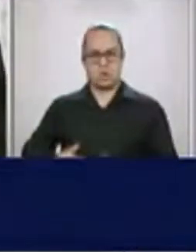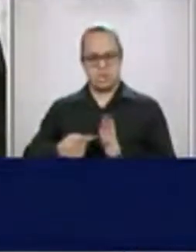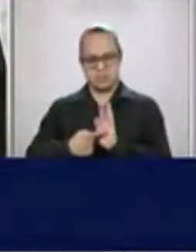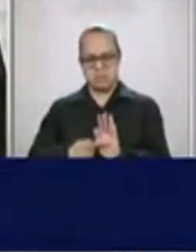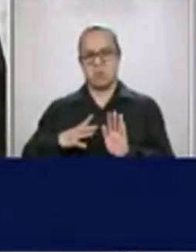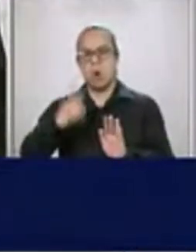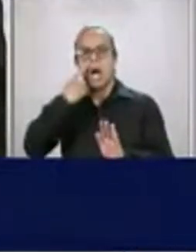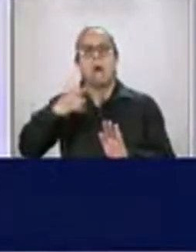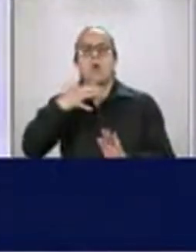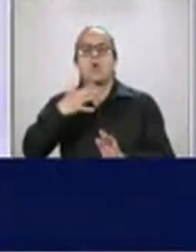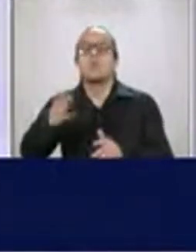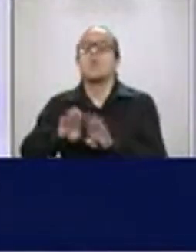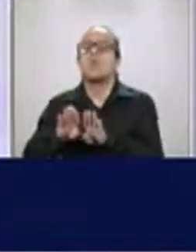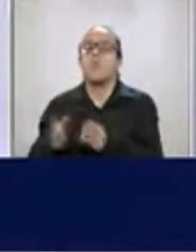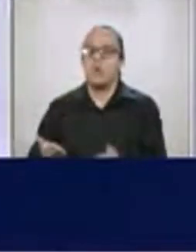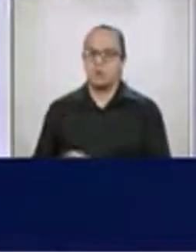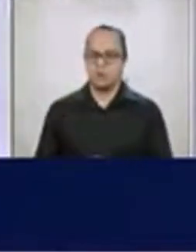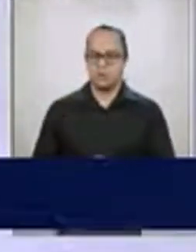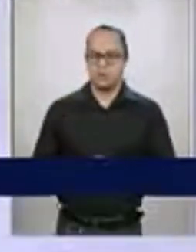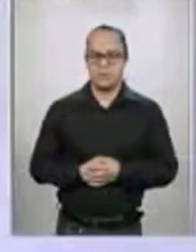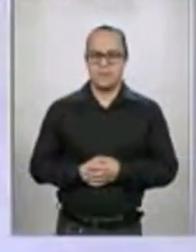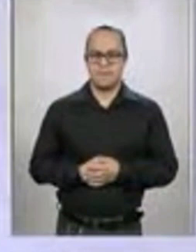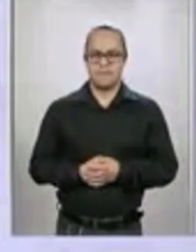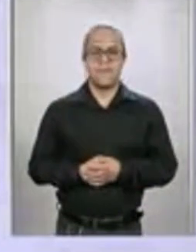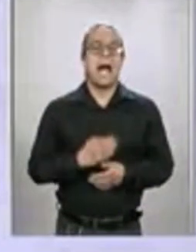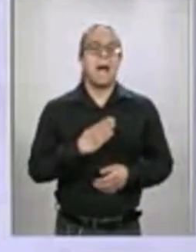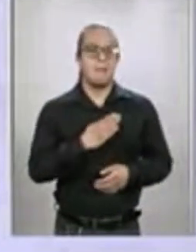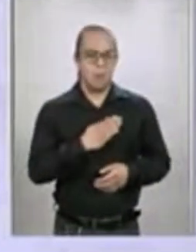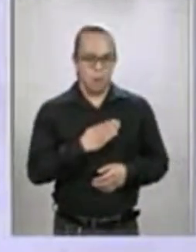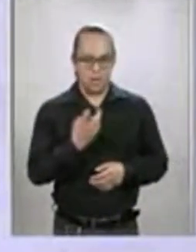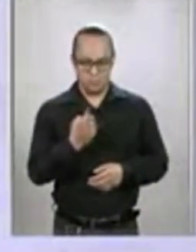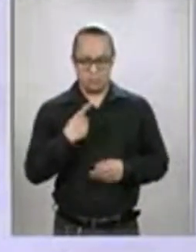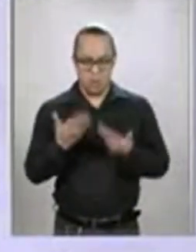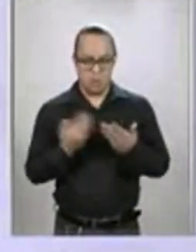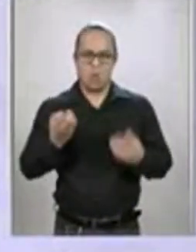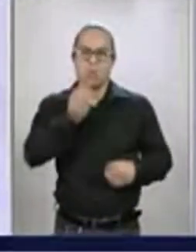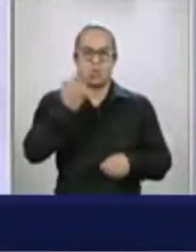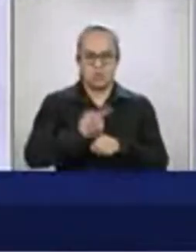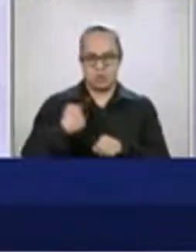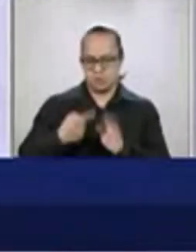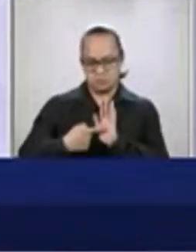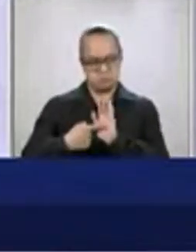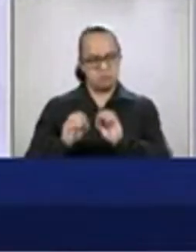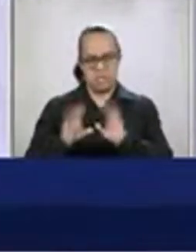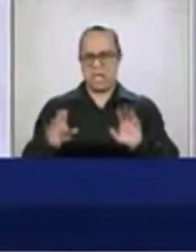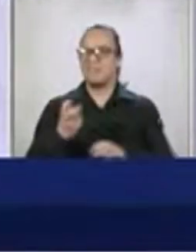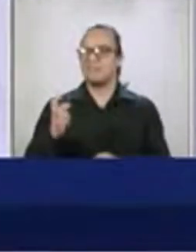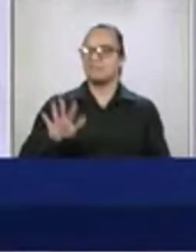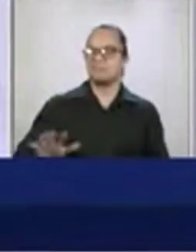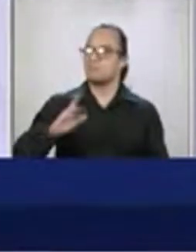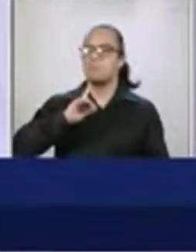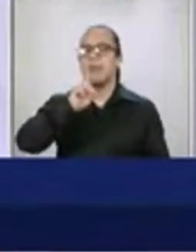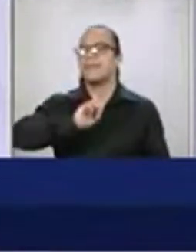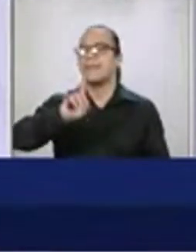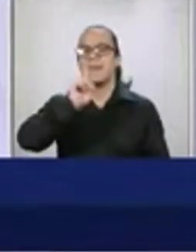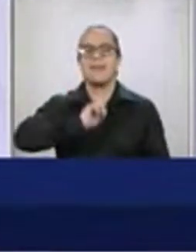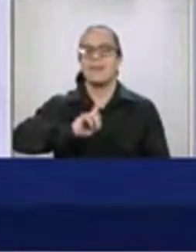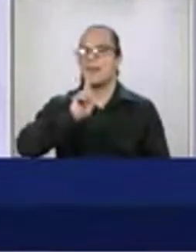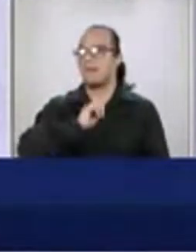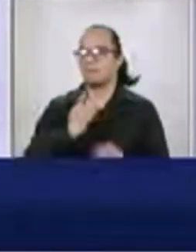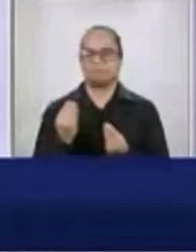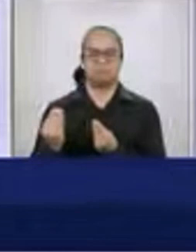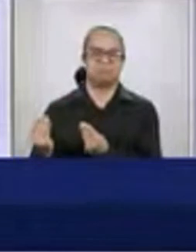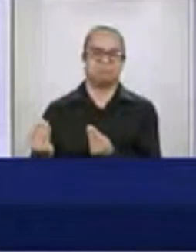cobro? Sí, mira, qué bueno que me da la oportunidad de aclararlo. Efectivamente, se ha dicho mucha mentira, se han estado